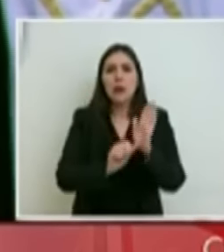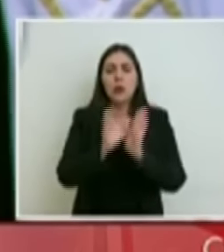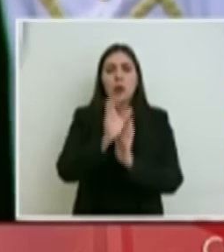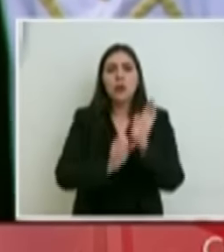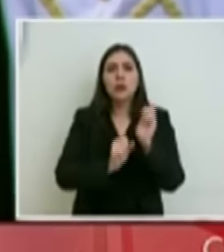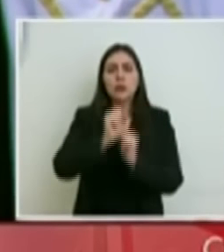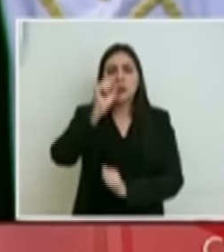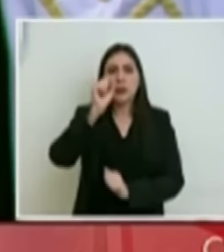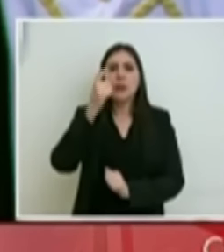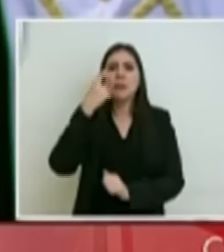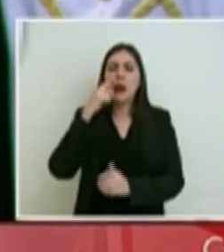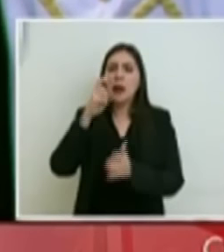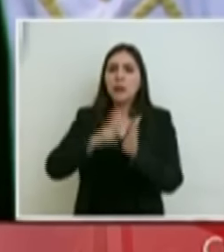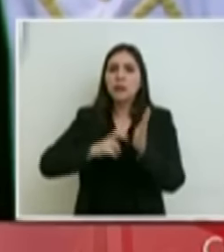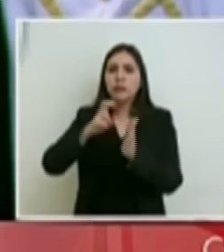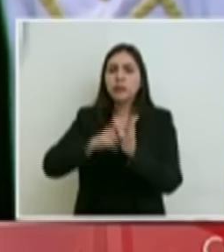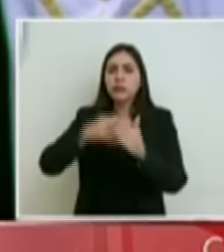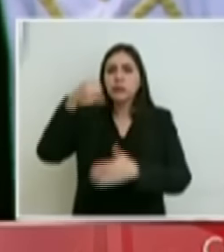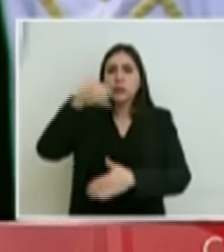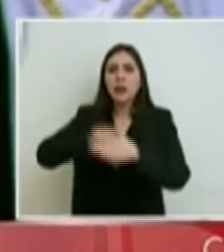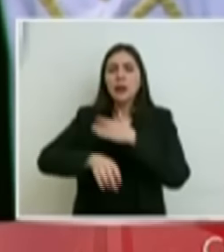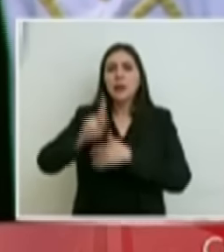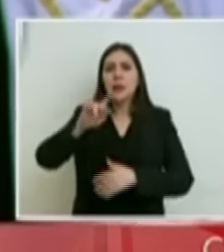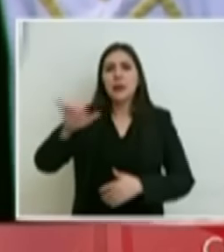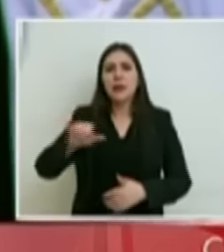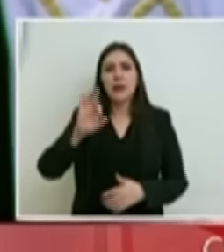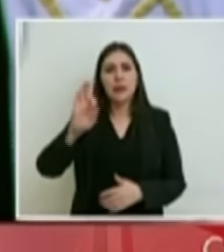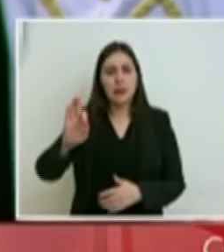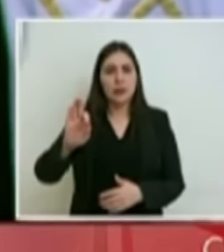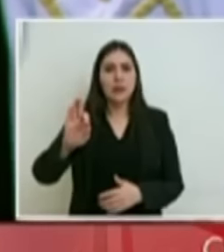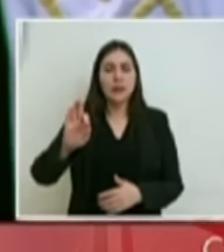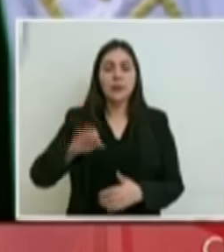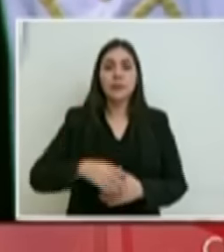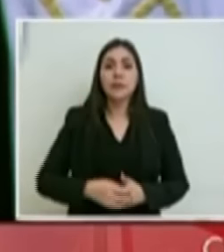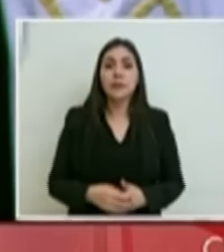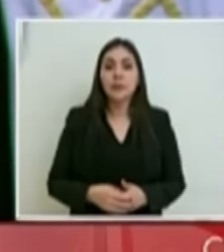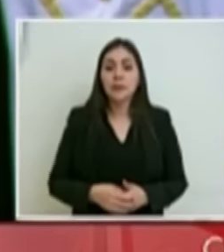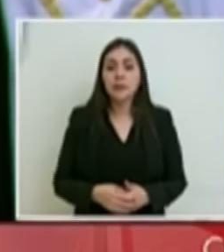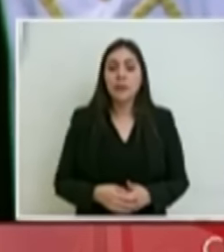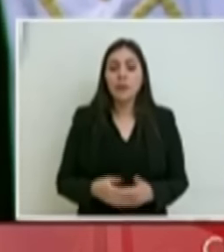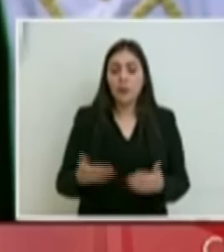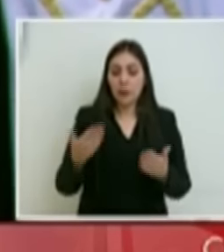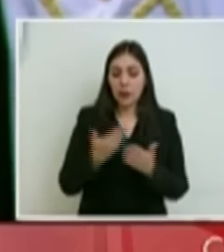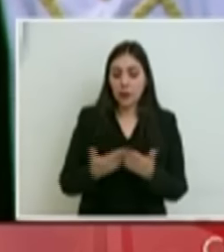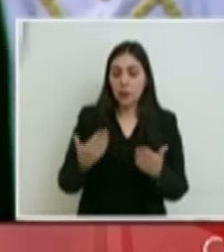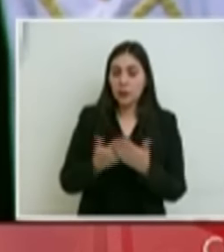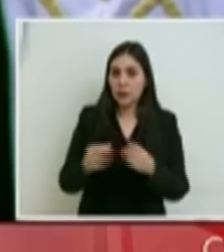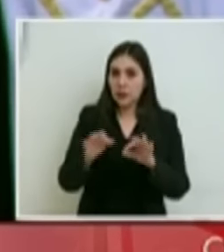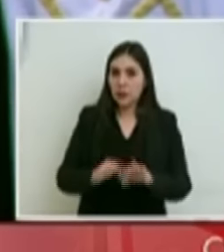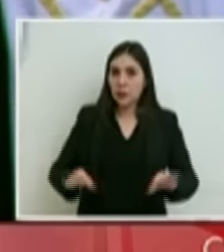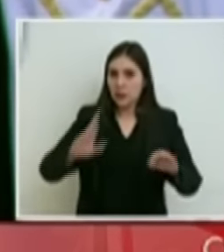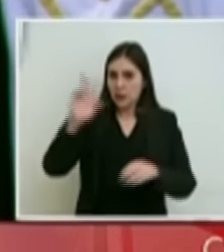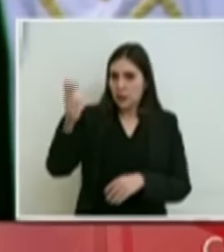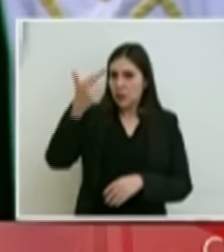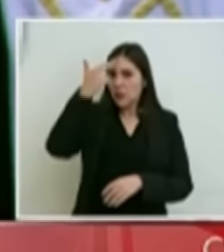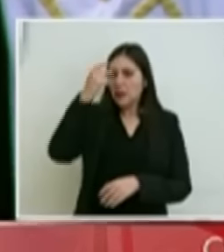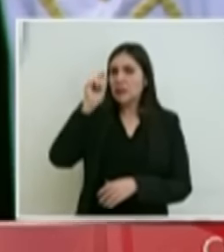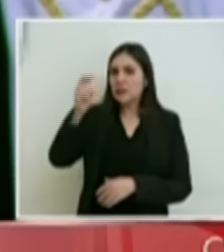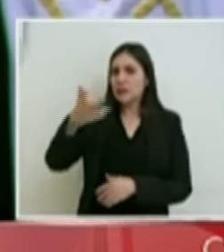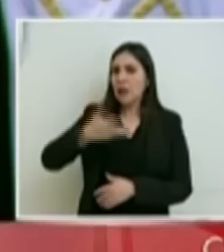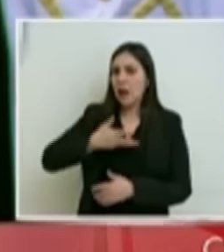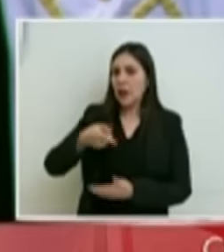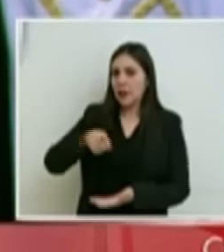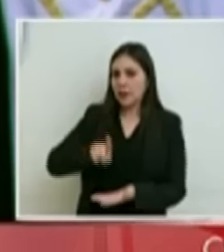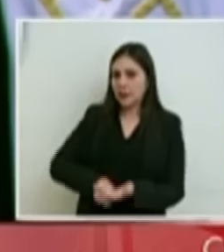precisamente reformar de fondo al Poder Judicial. Vale la pena recordar su contenido.